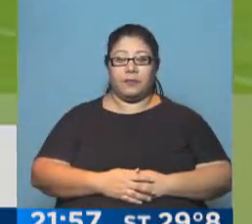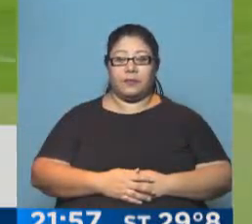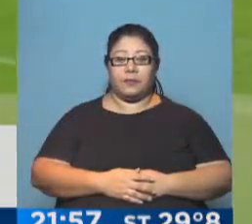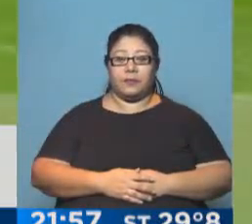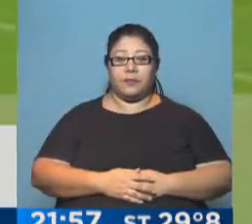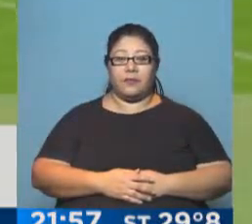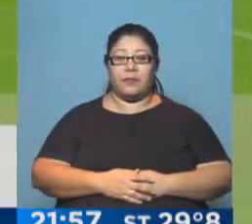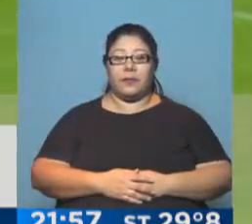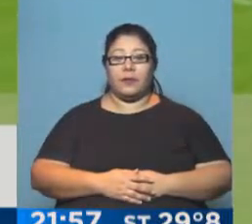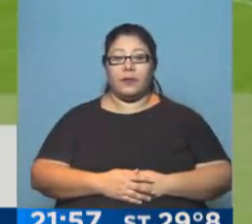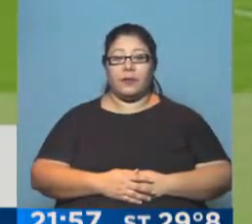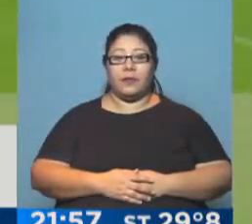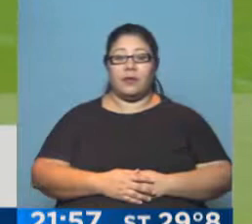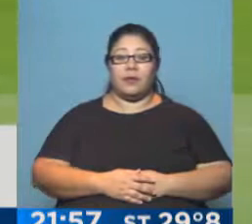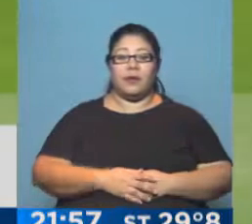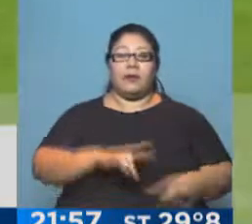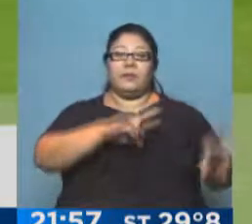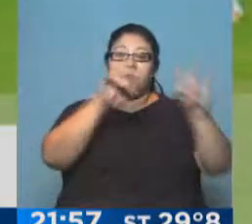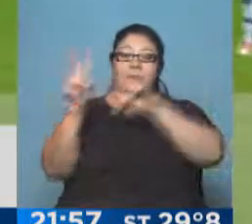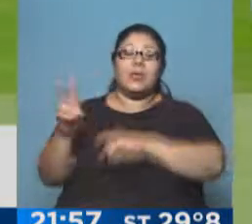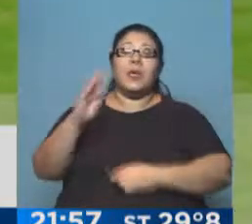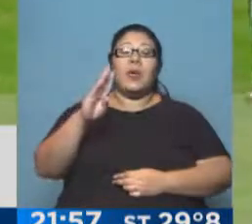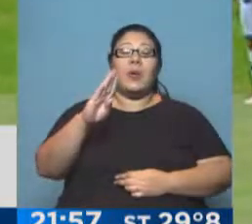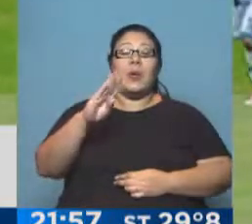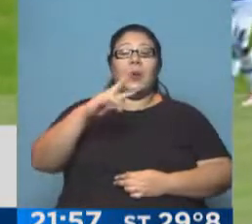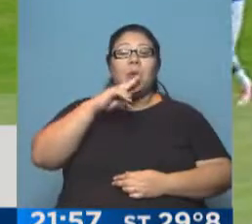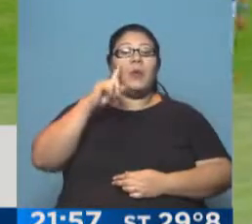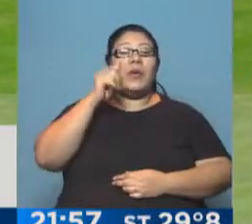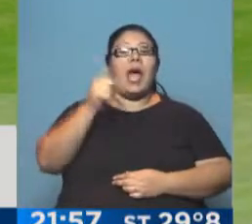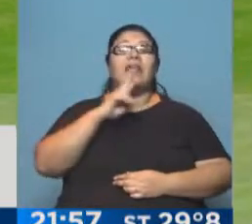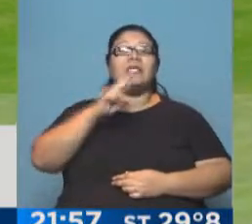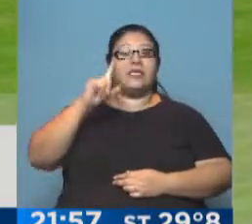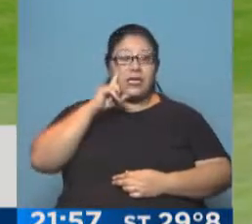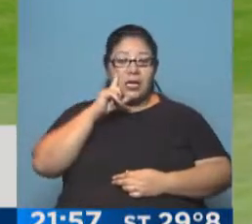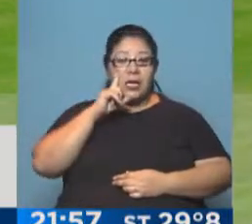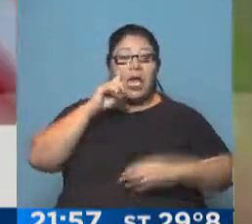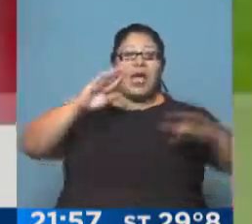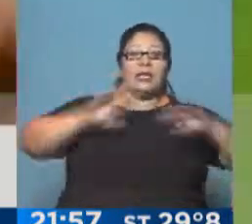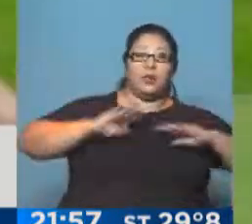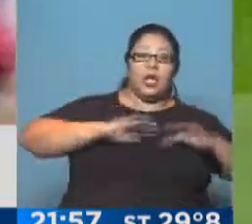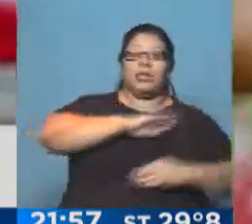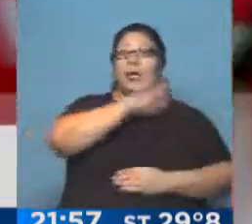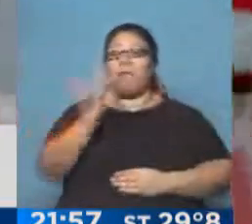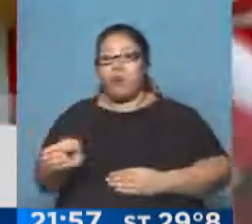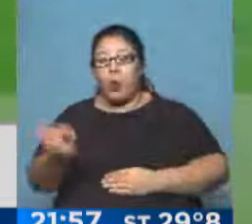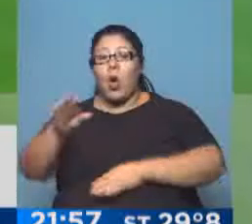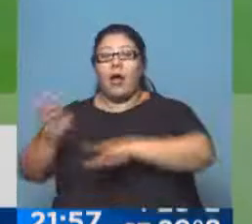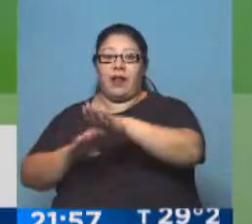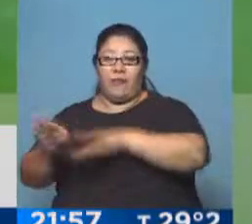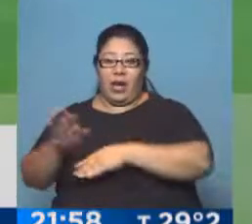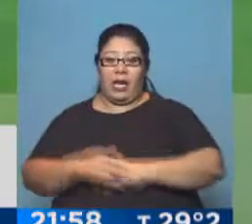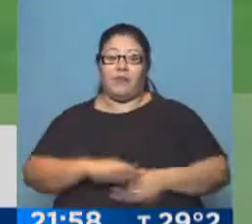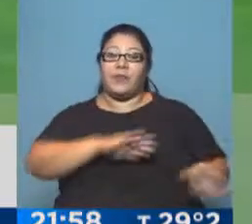para el bicho, ¿eh? Con este gol de Biatri, Estudiantes le ganó a Atlético Rafaela 1-0 de visitante. Ganó el Ciclón,